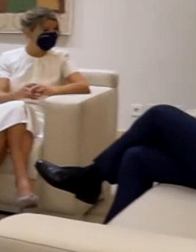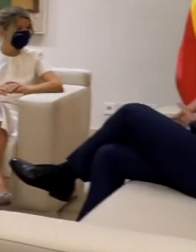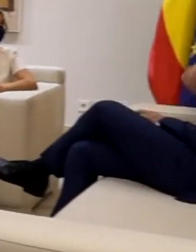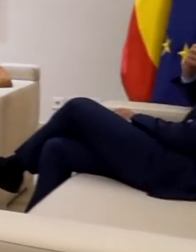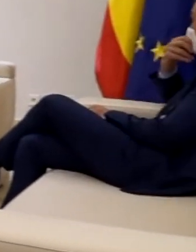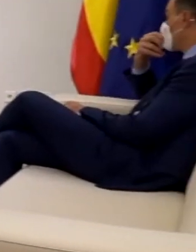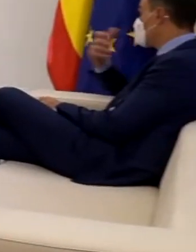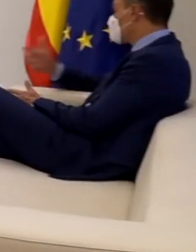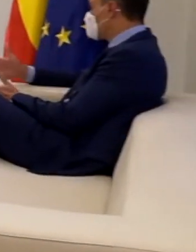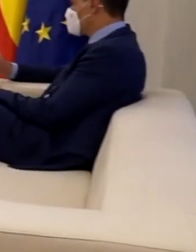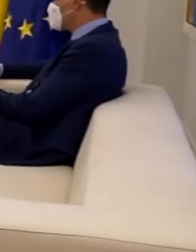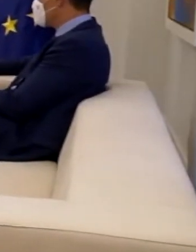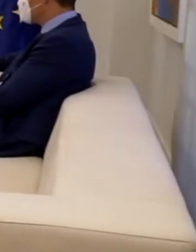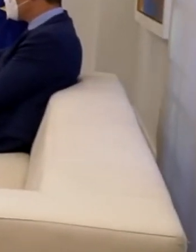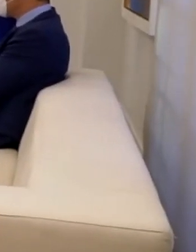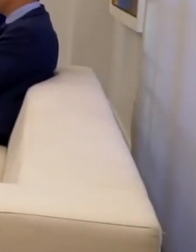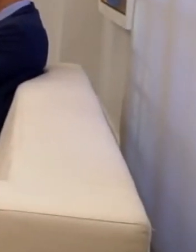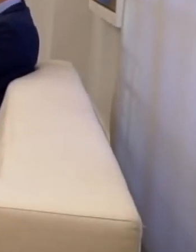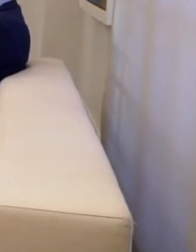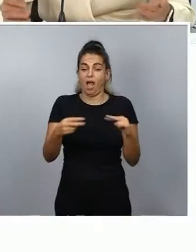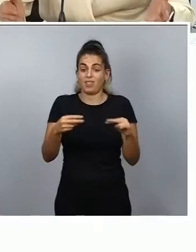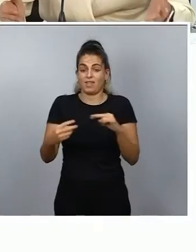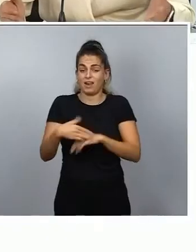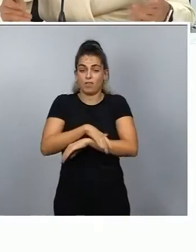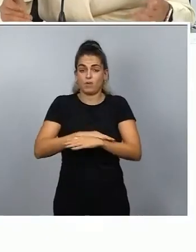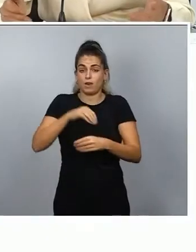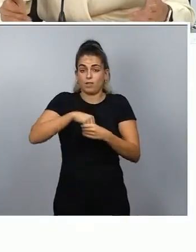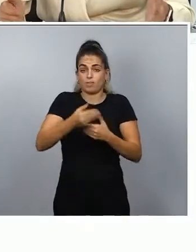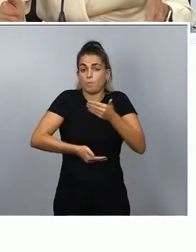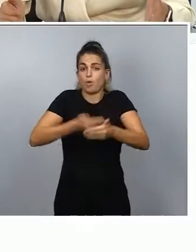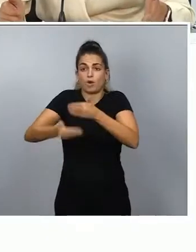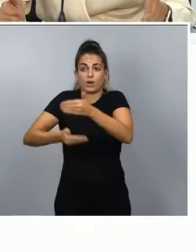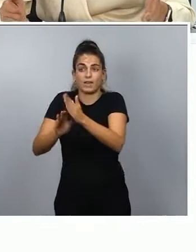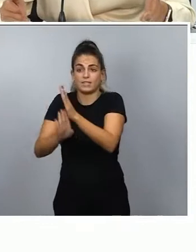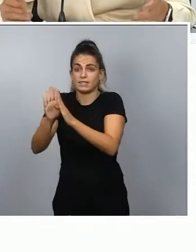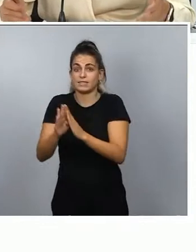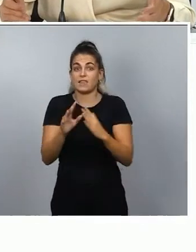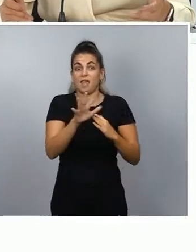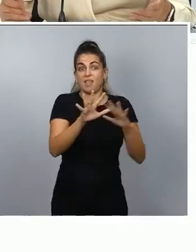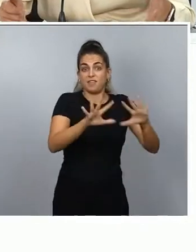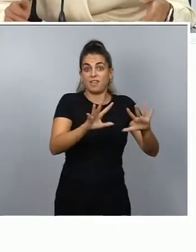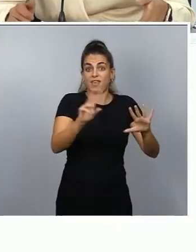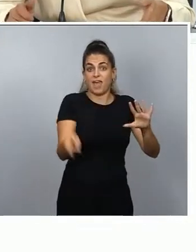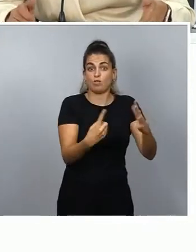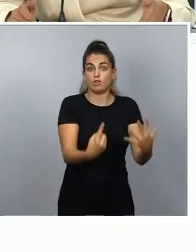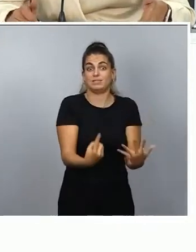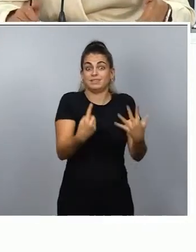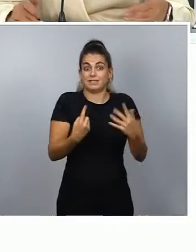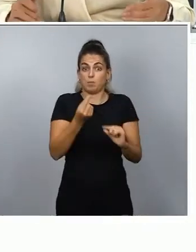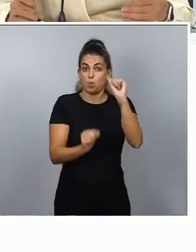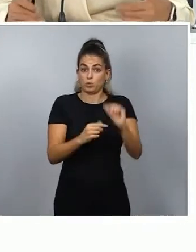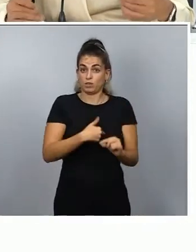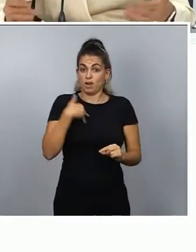de la democracia y que según el ejecutivo ponen el foco los jóvenes seis de cada diez euros de este presupuesto nacional se